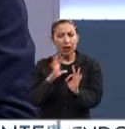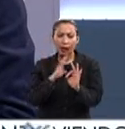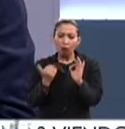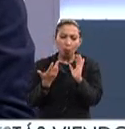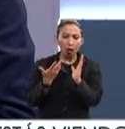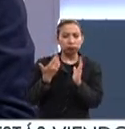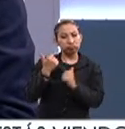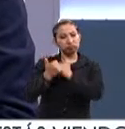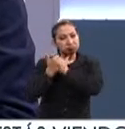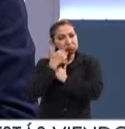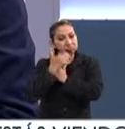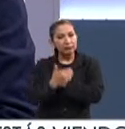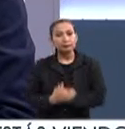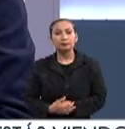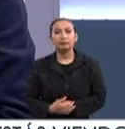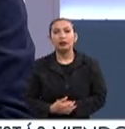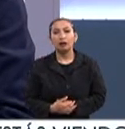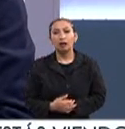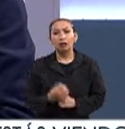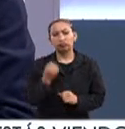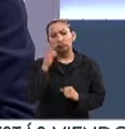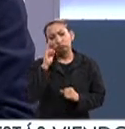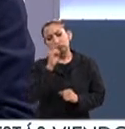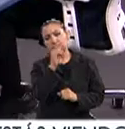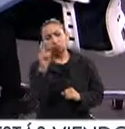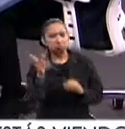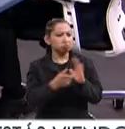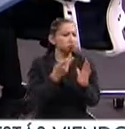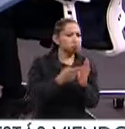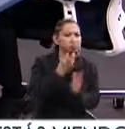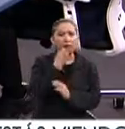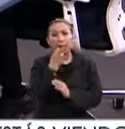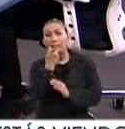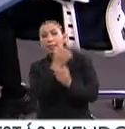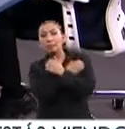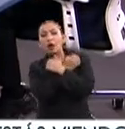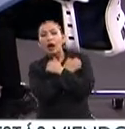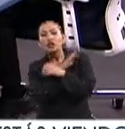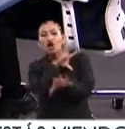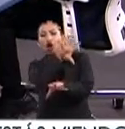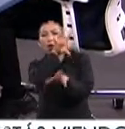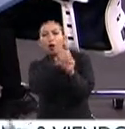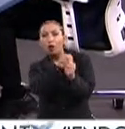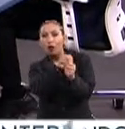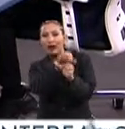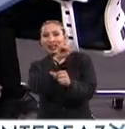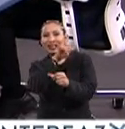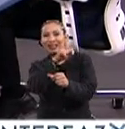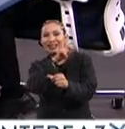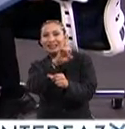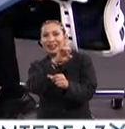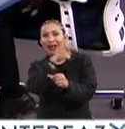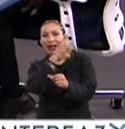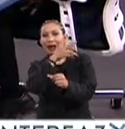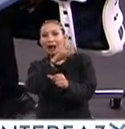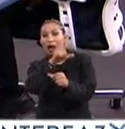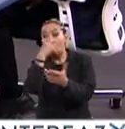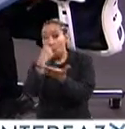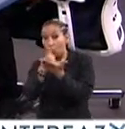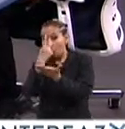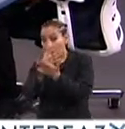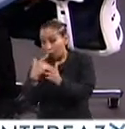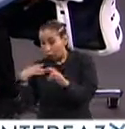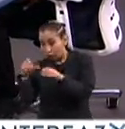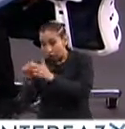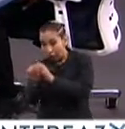cierta competitividad, ¿no? Mucho se habla de la educación integral, que no solo es lo que sucede en las aulas, sino también